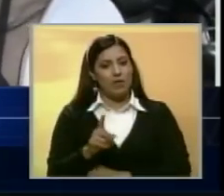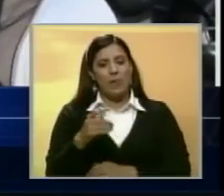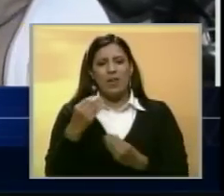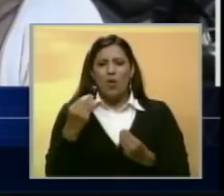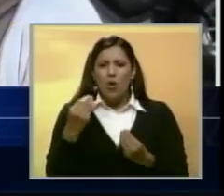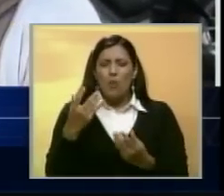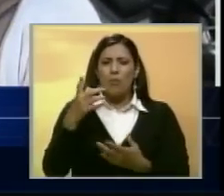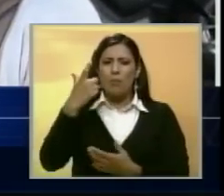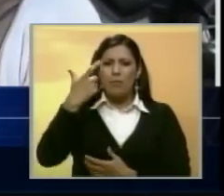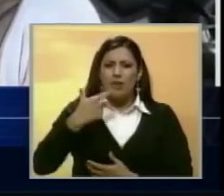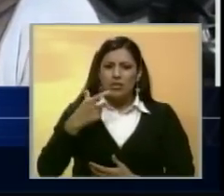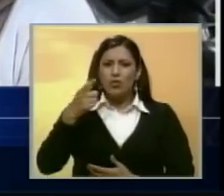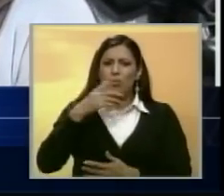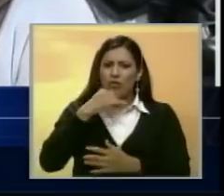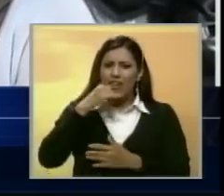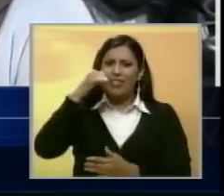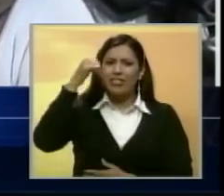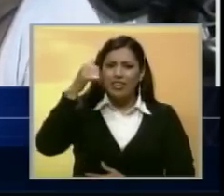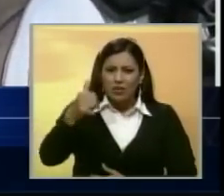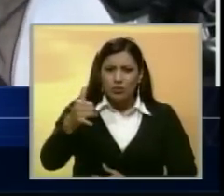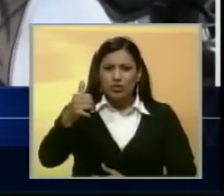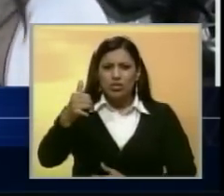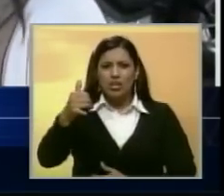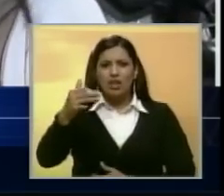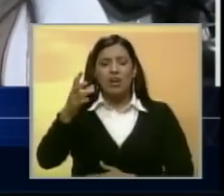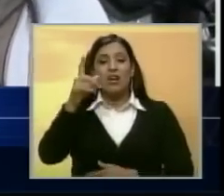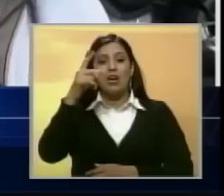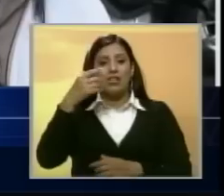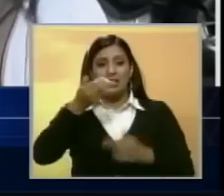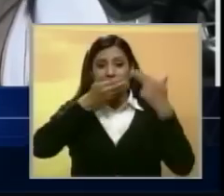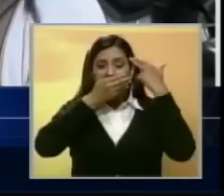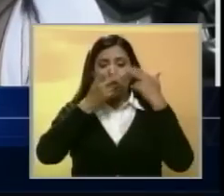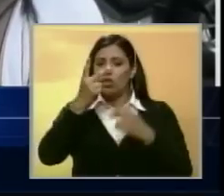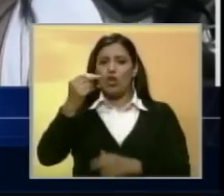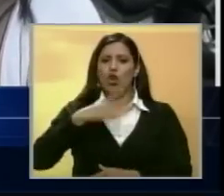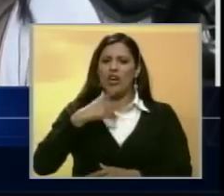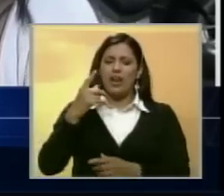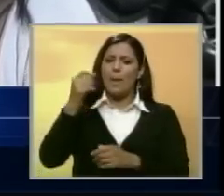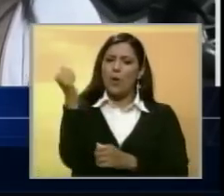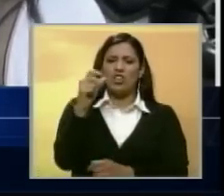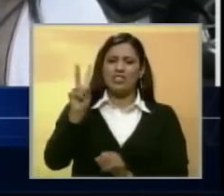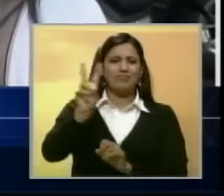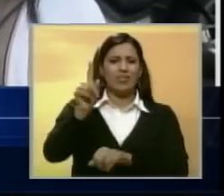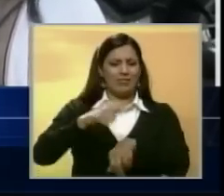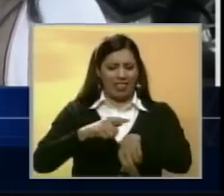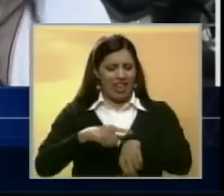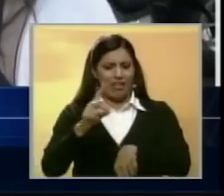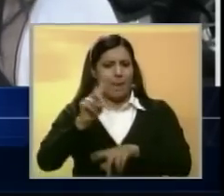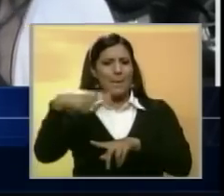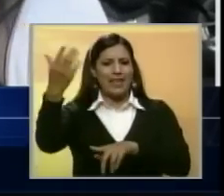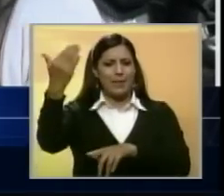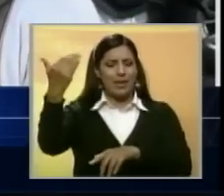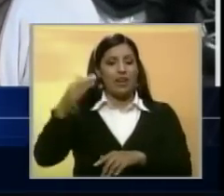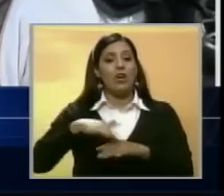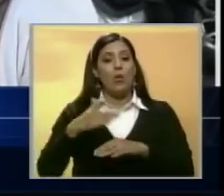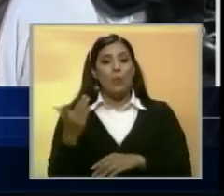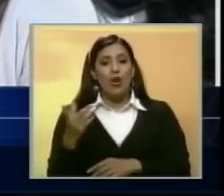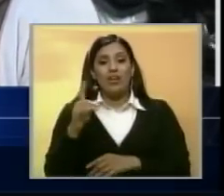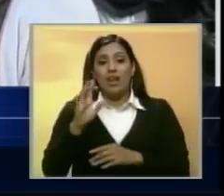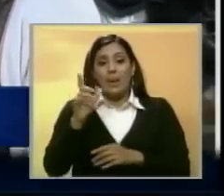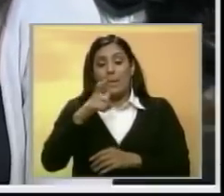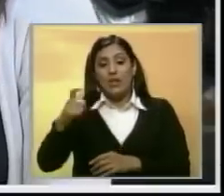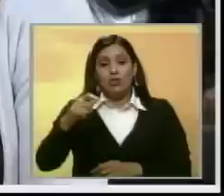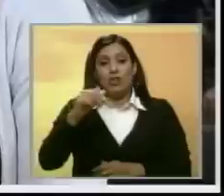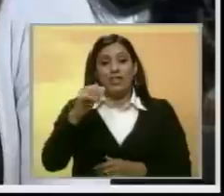¿Cómo puede ser posible que tú vayas a formular una denuncia de un secuestro y no quieran formular tu denuncia? ¿Por qué? Porque simplemente